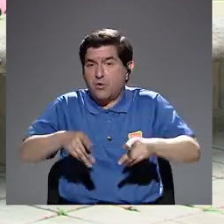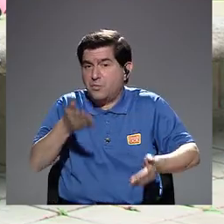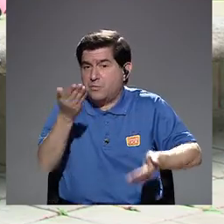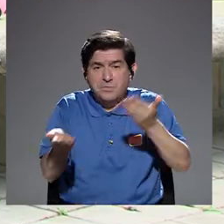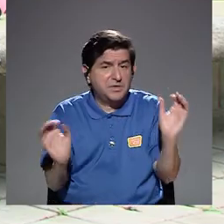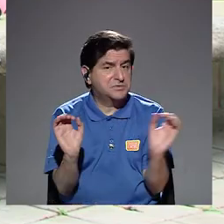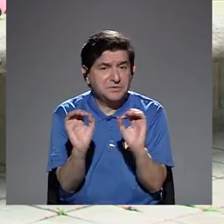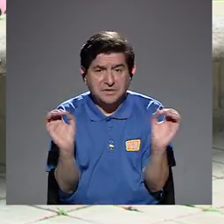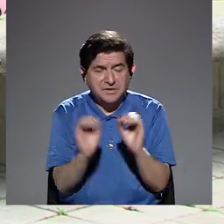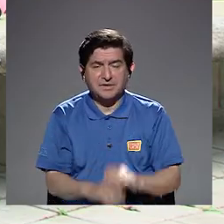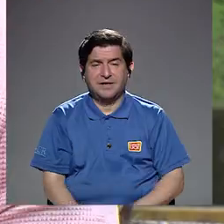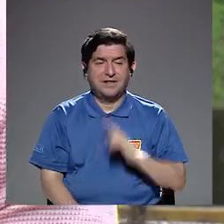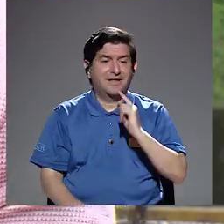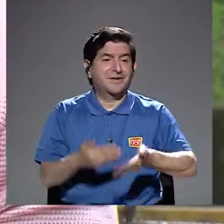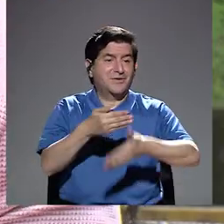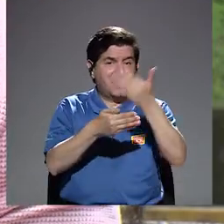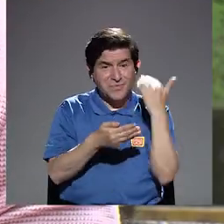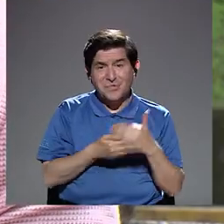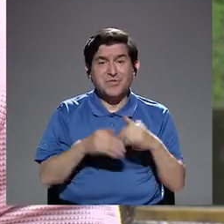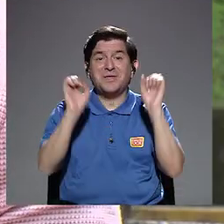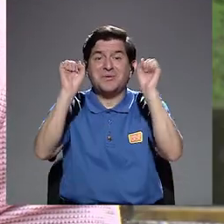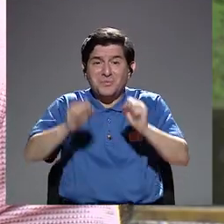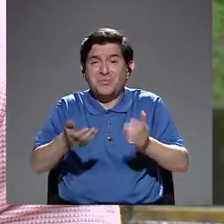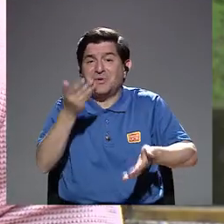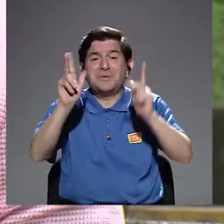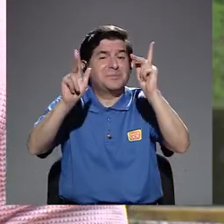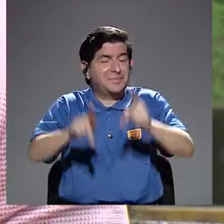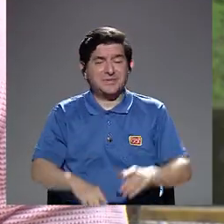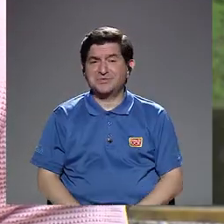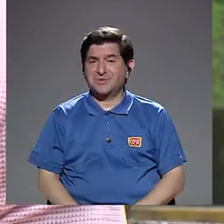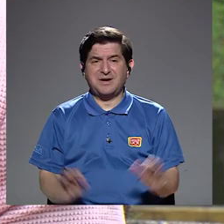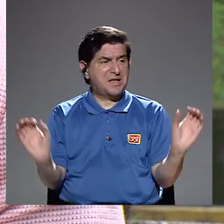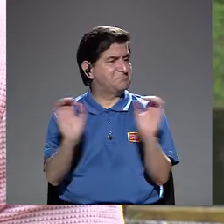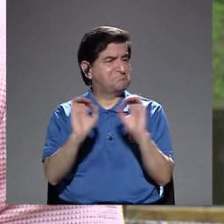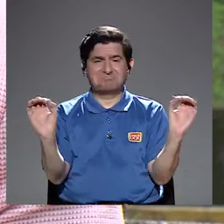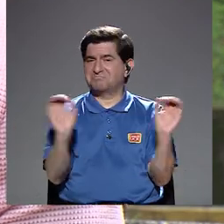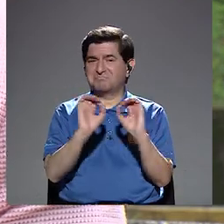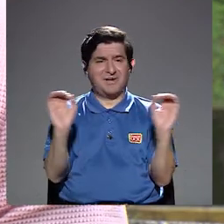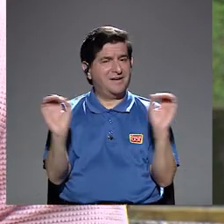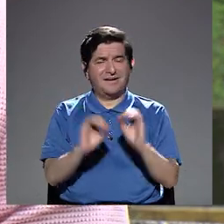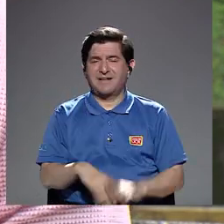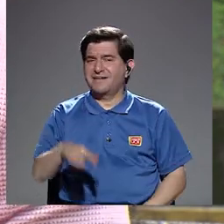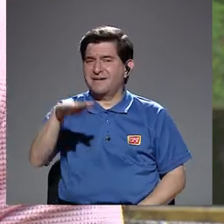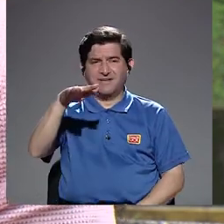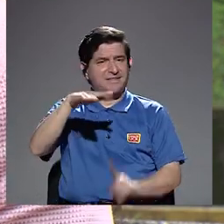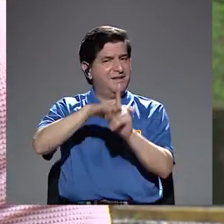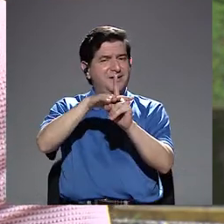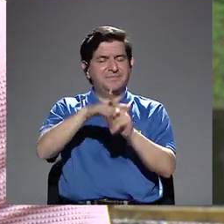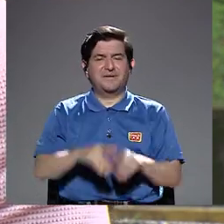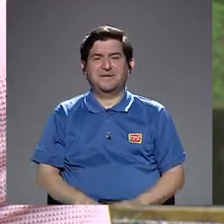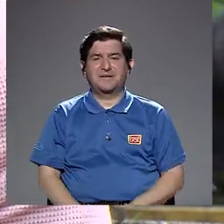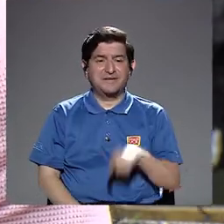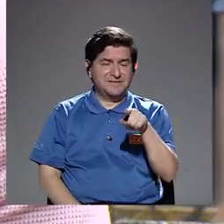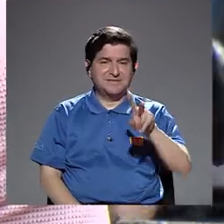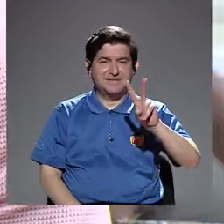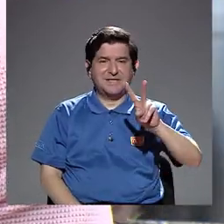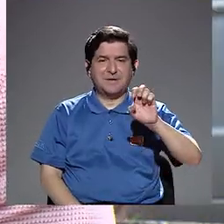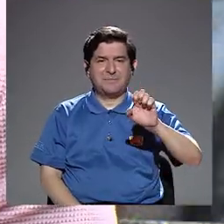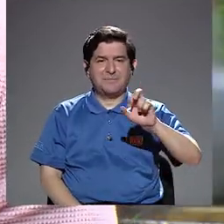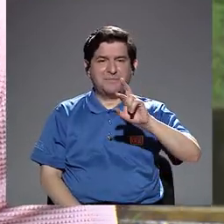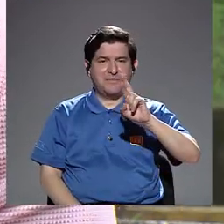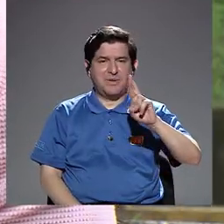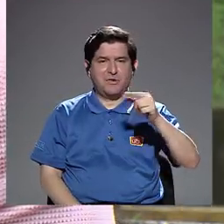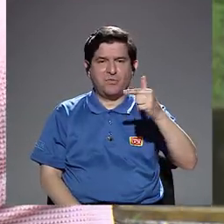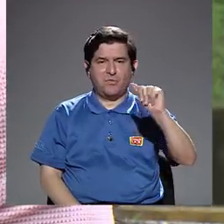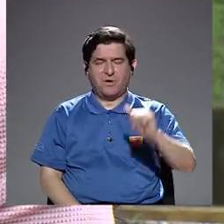no...? Como te decía, en efecto, puede que hayan personas en que no precisamente desarrollen este tipo de verrugas a